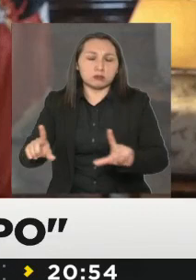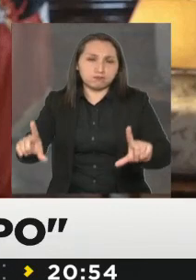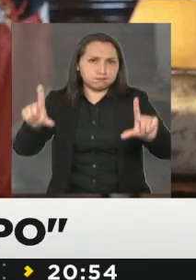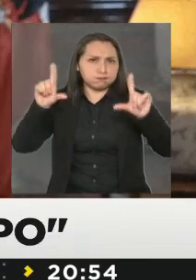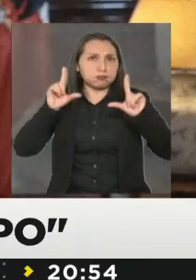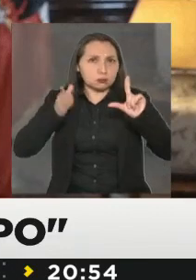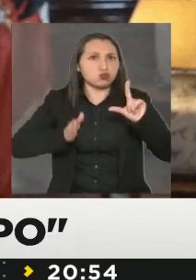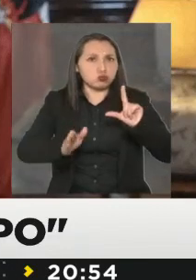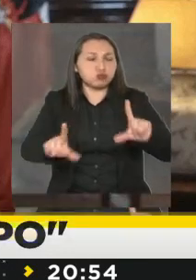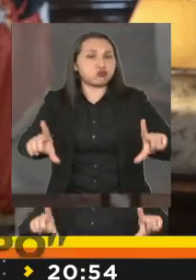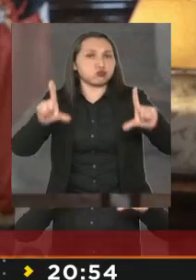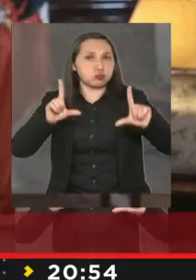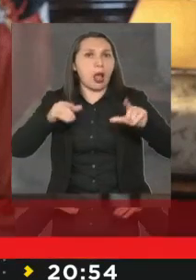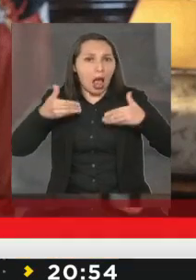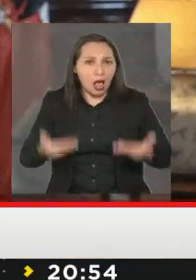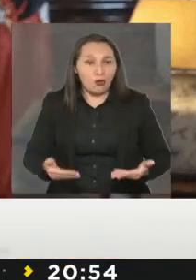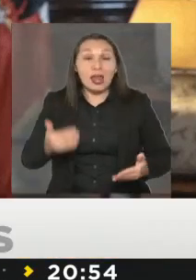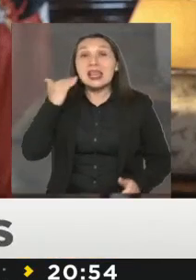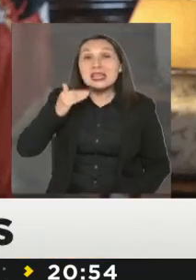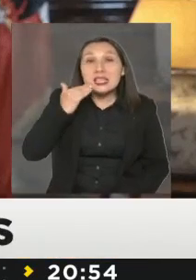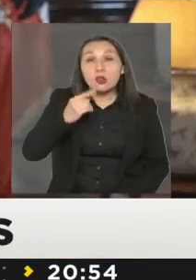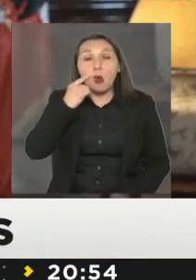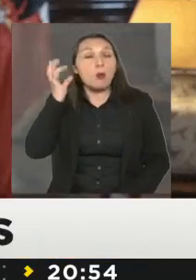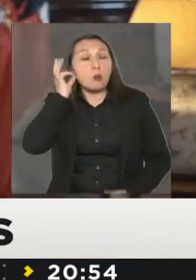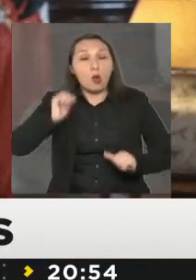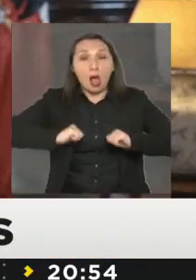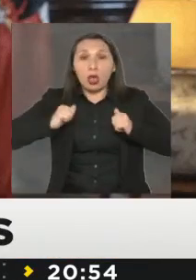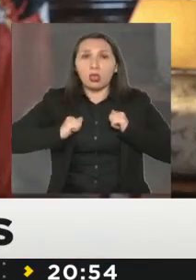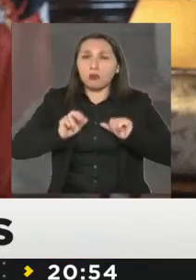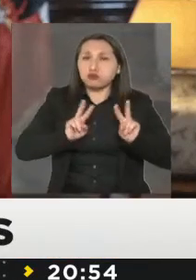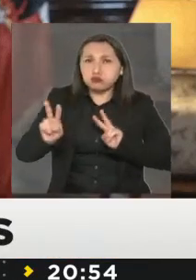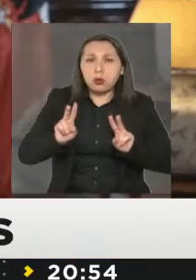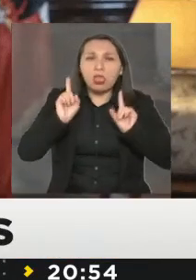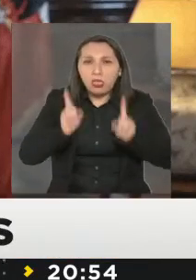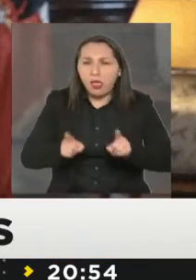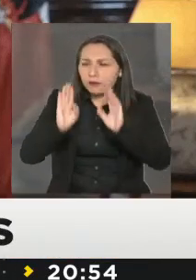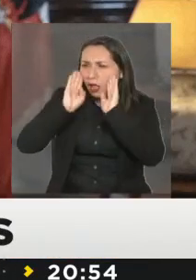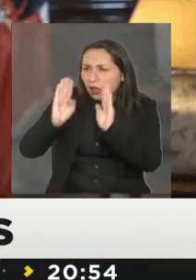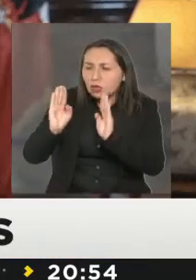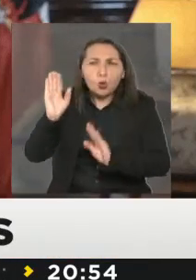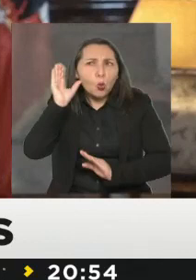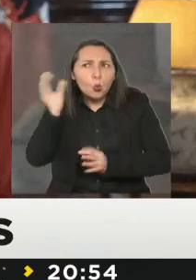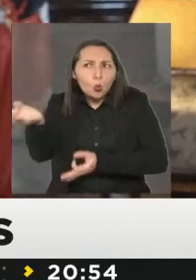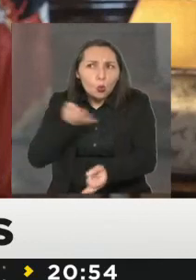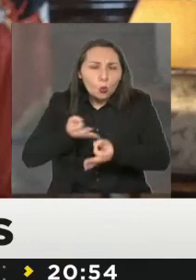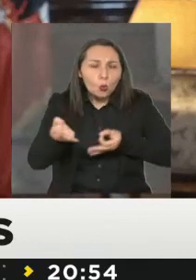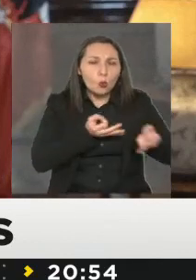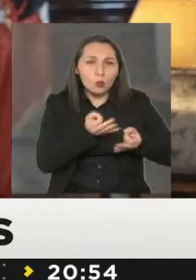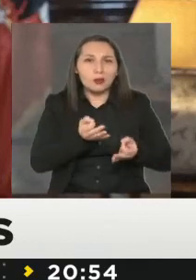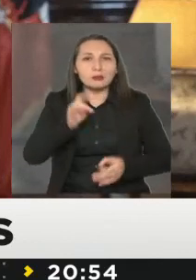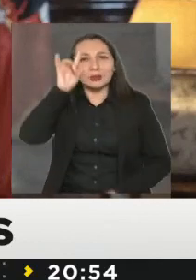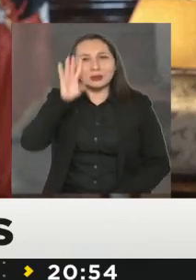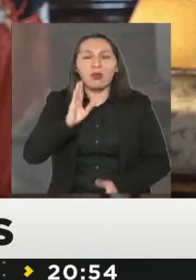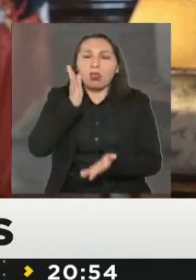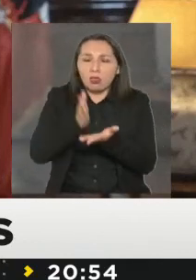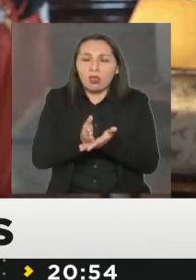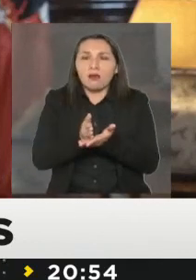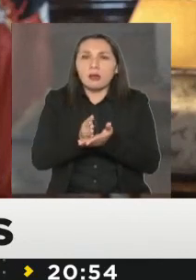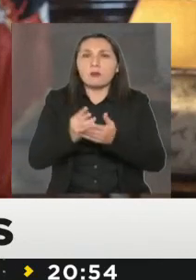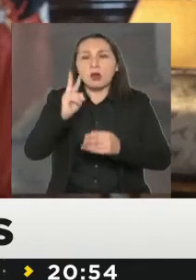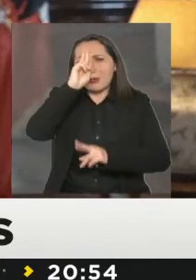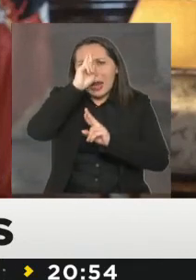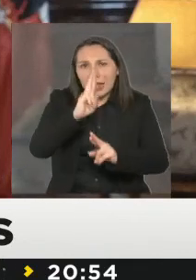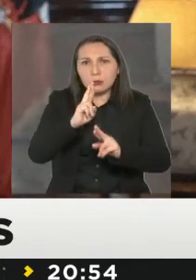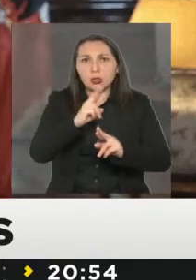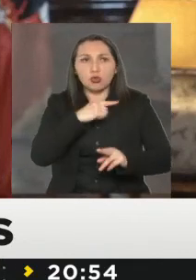protagonistas que los niños niñas y adolescentes deben ser escuchados y sabemos que debemos respetarnos